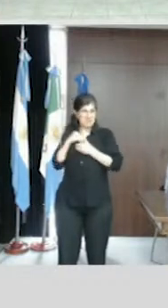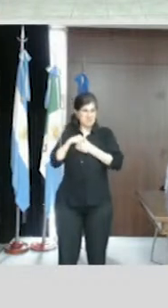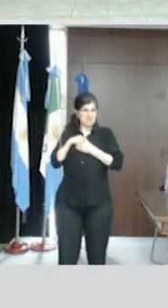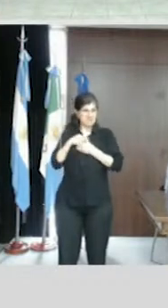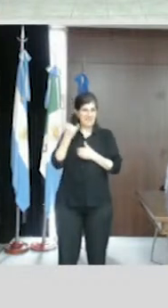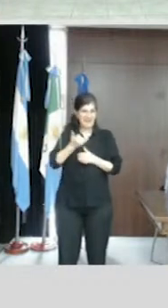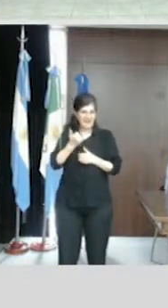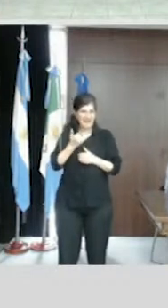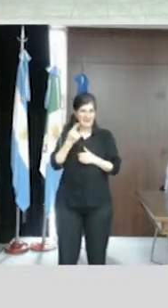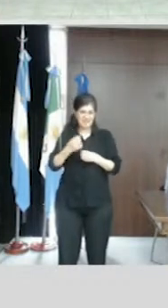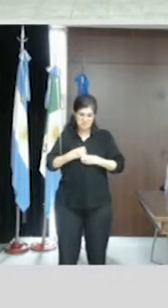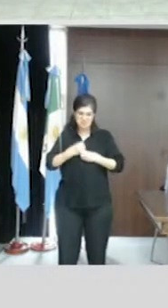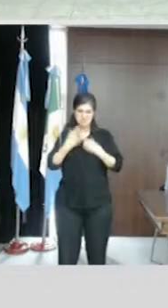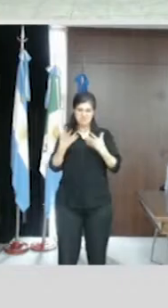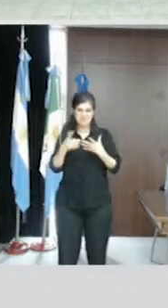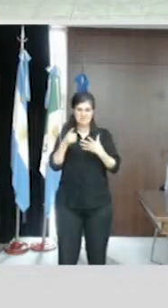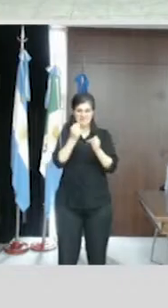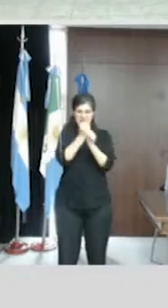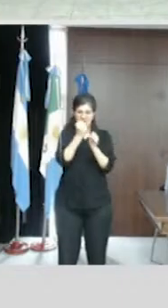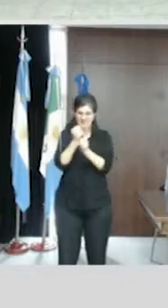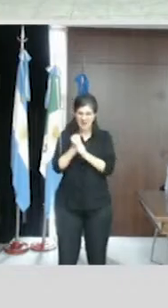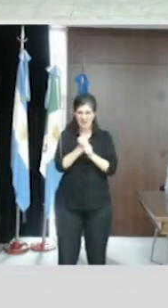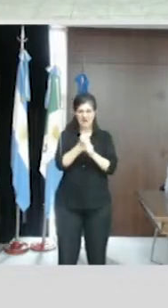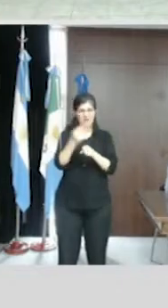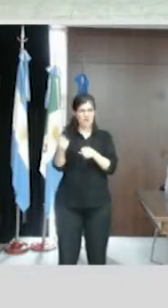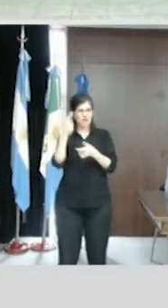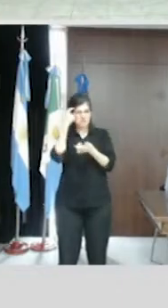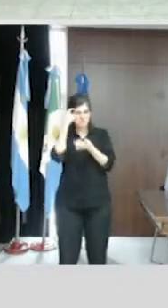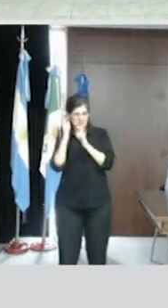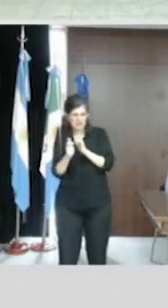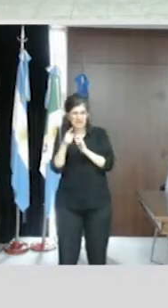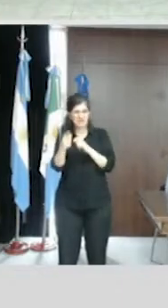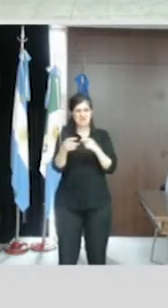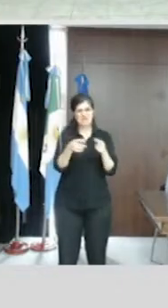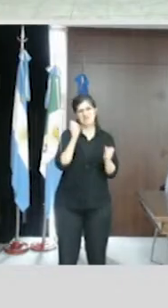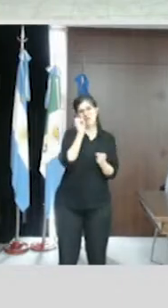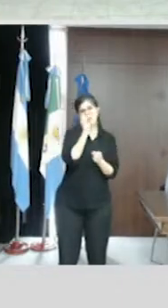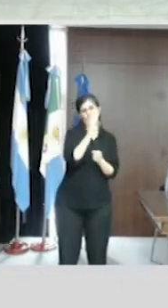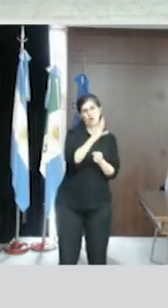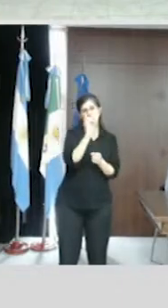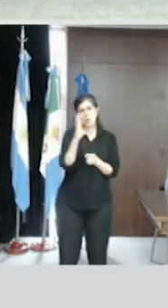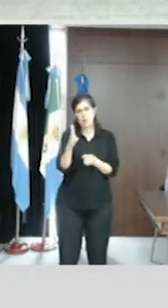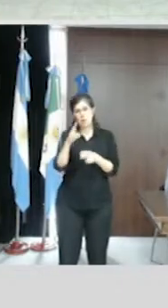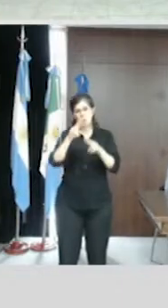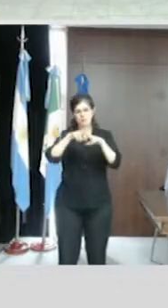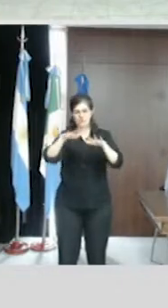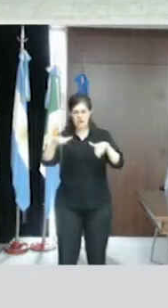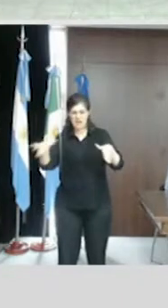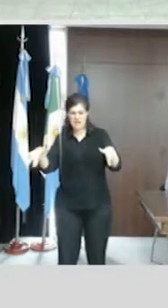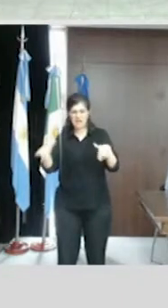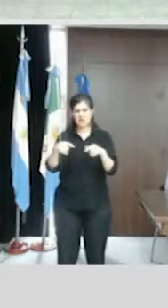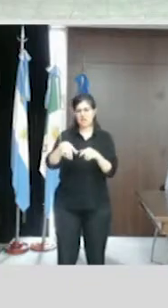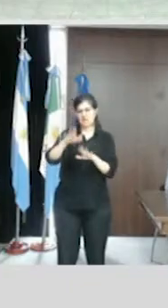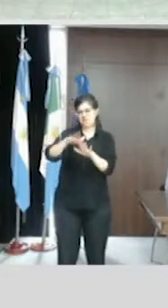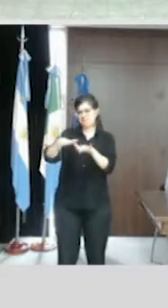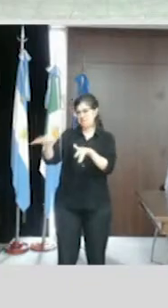de vida, salgan a trabajar, vayan a clubes, vayan a jardines de infante, a guarderías